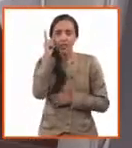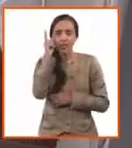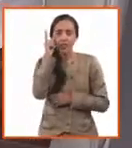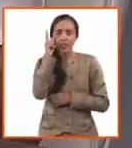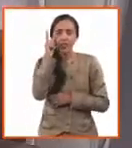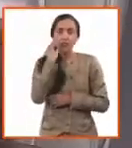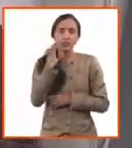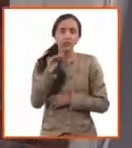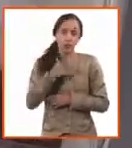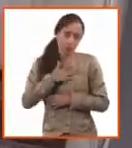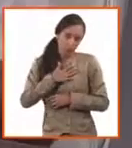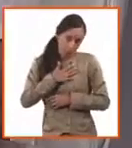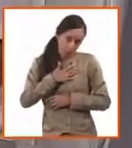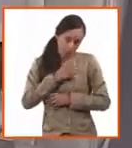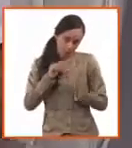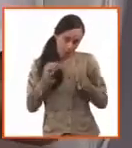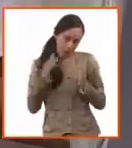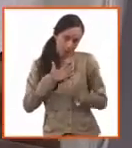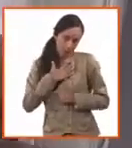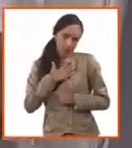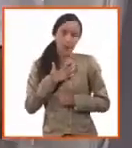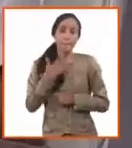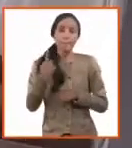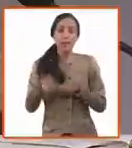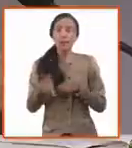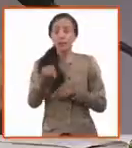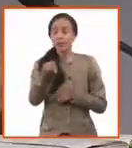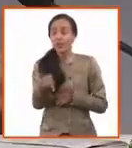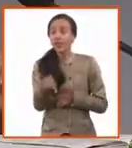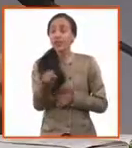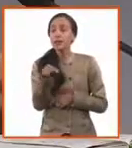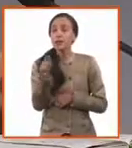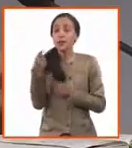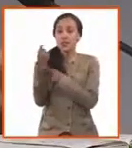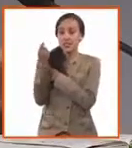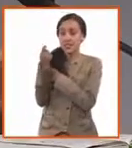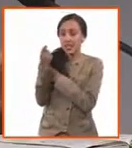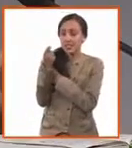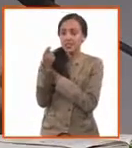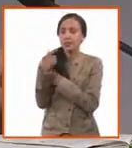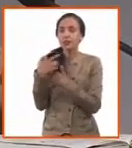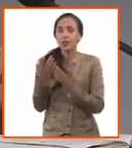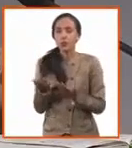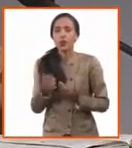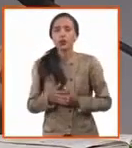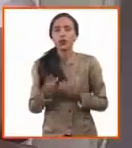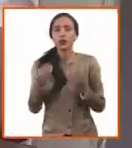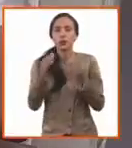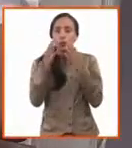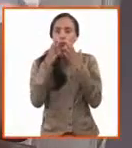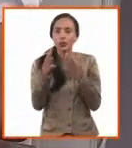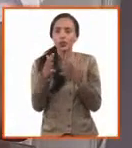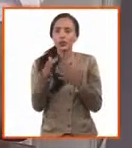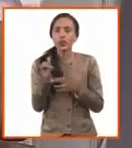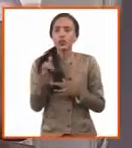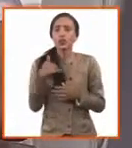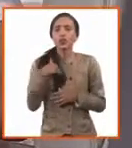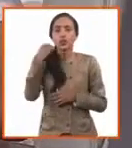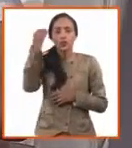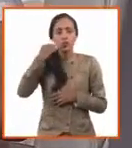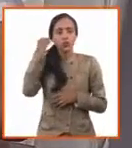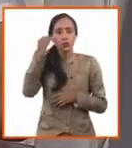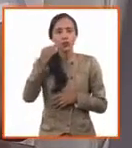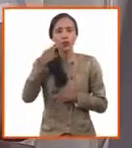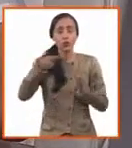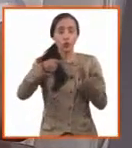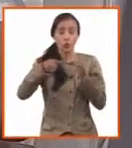diciéndolo con mis palabras pero que están presentes en ese legado en esa concepción y en esas prácticas que es muy importante todavía yo creo que hay una